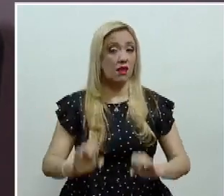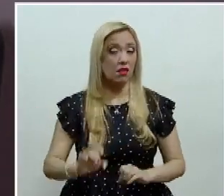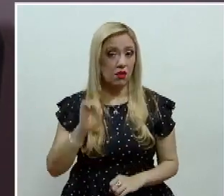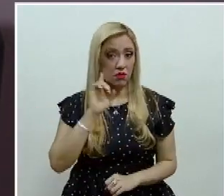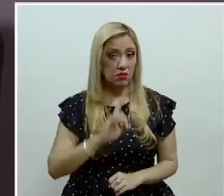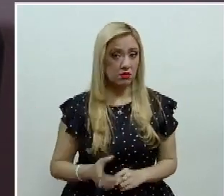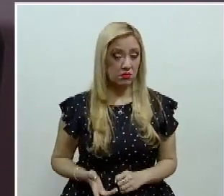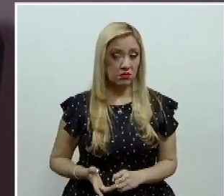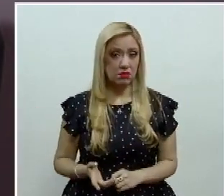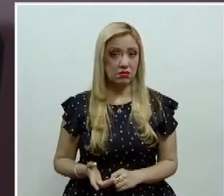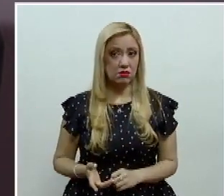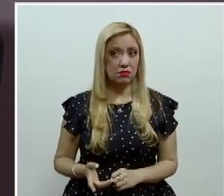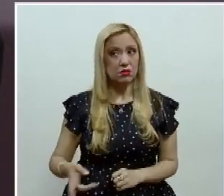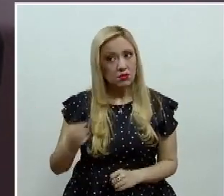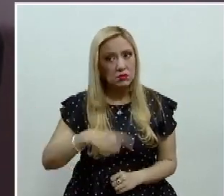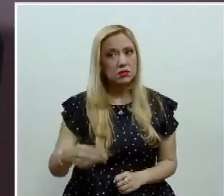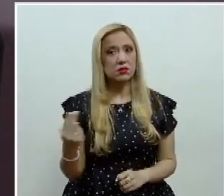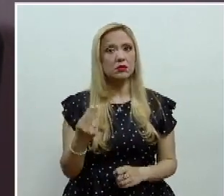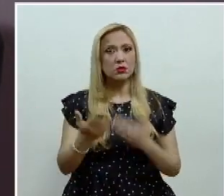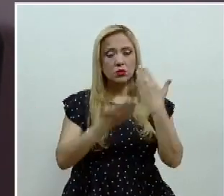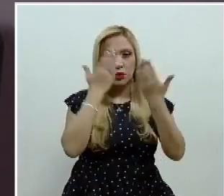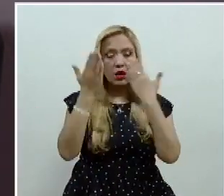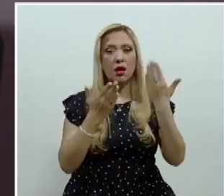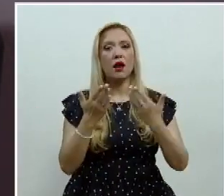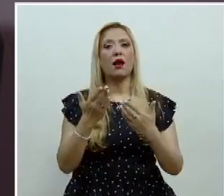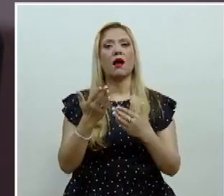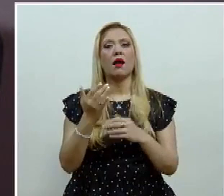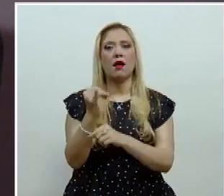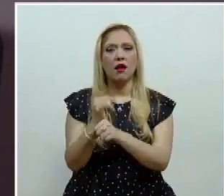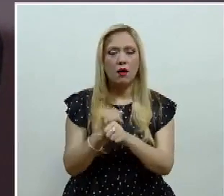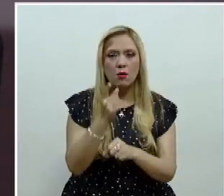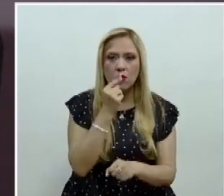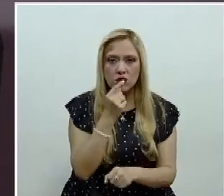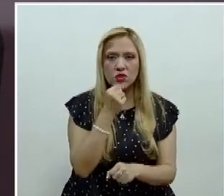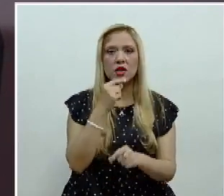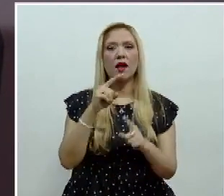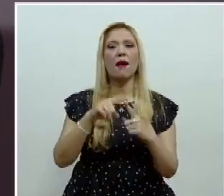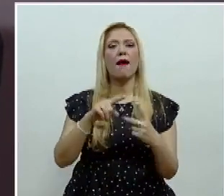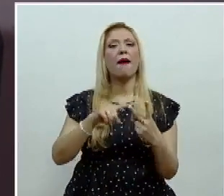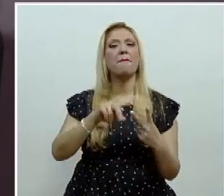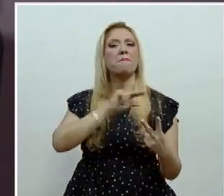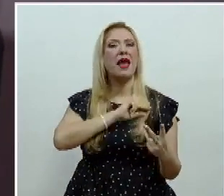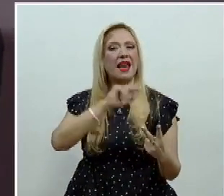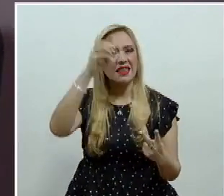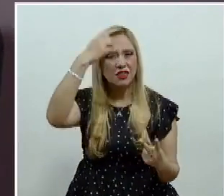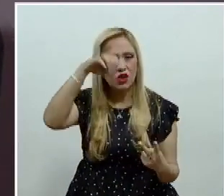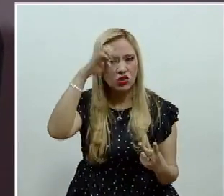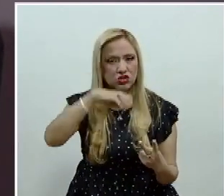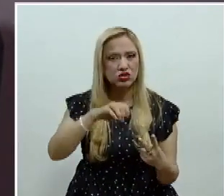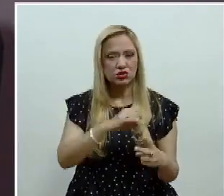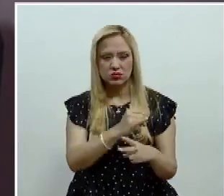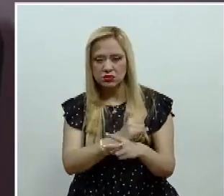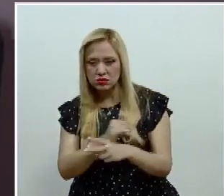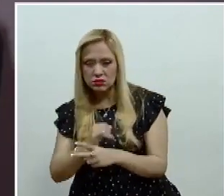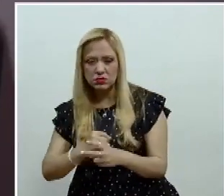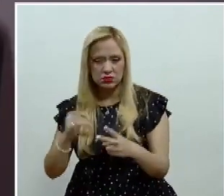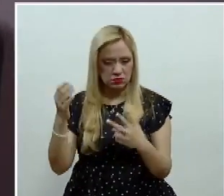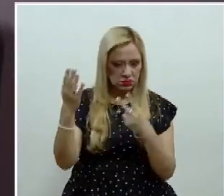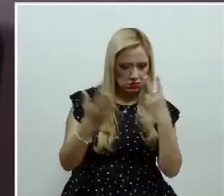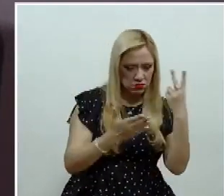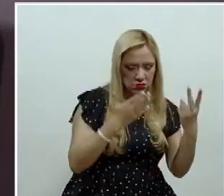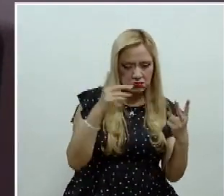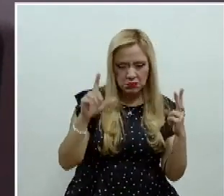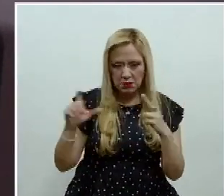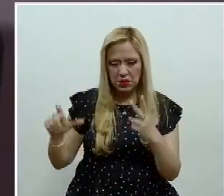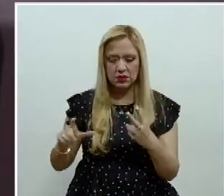tienen que saber los operadores, no solo a nivel investigación, a nivel peritos, a nivel juzgadores también. Nosotros en el Poder Judicial